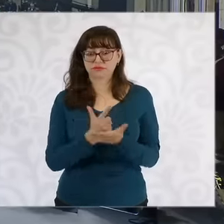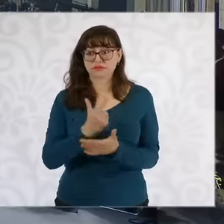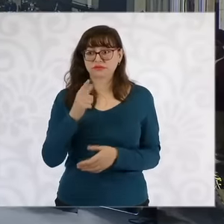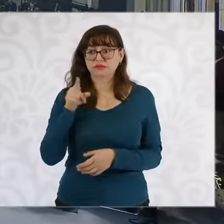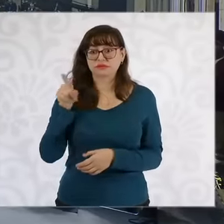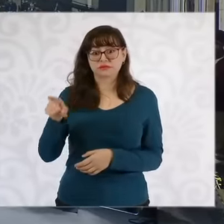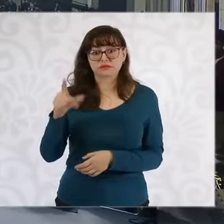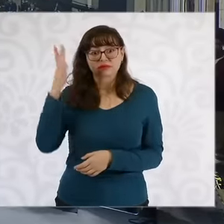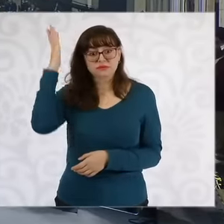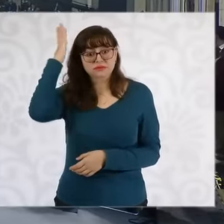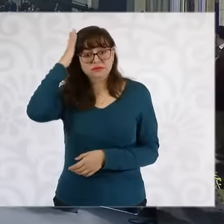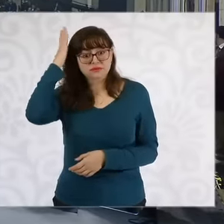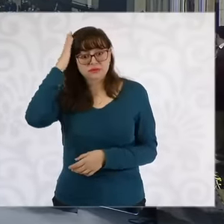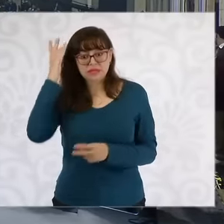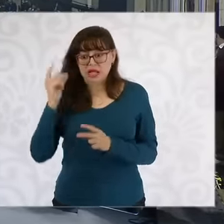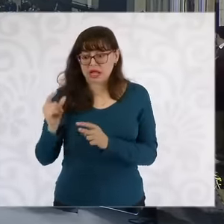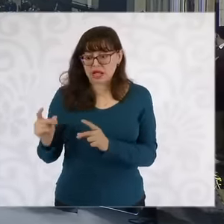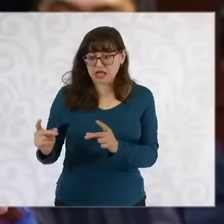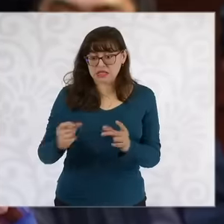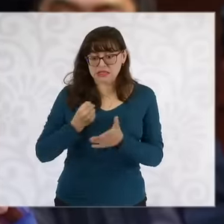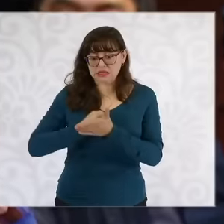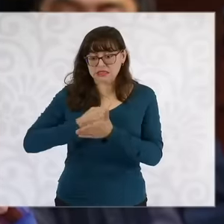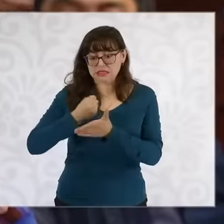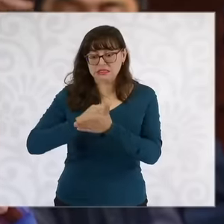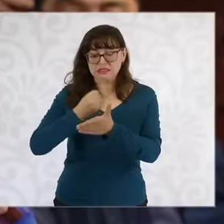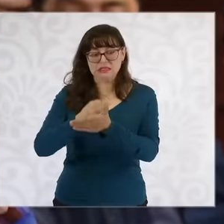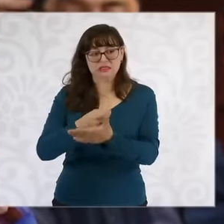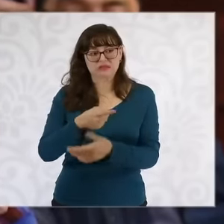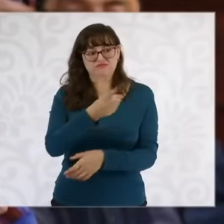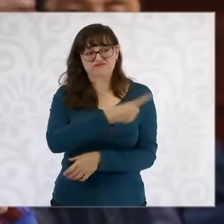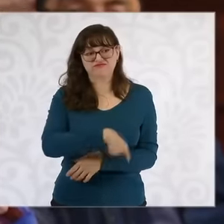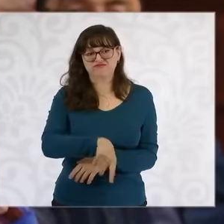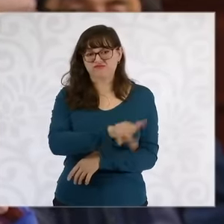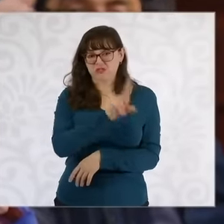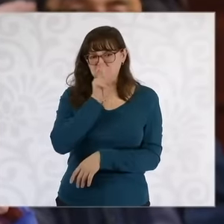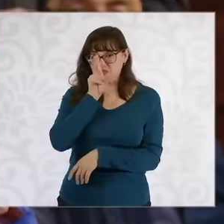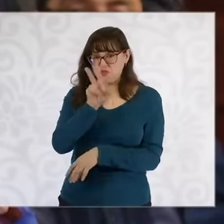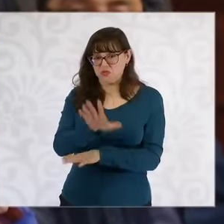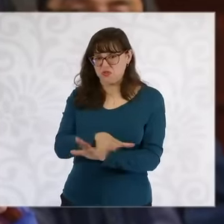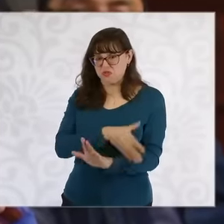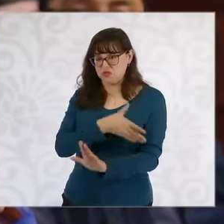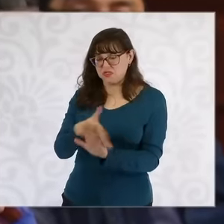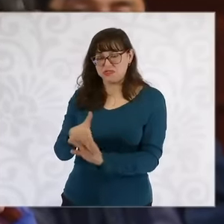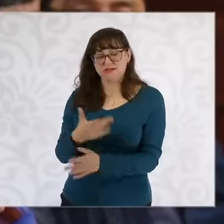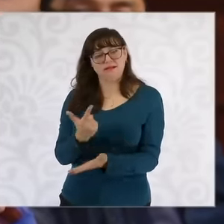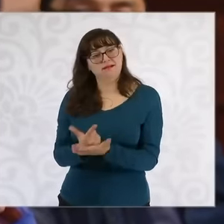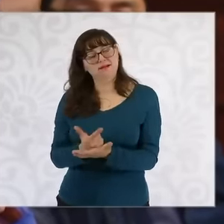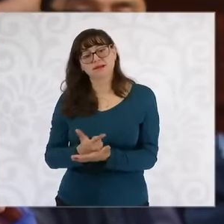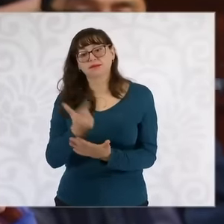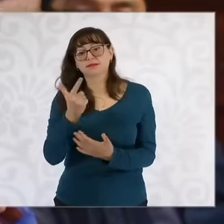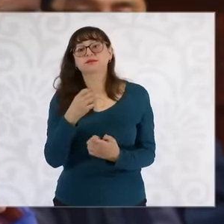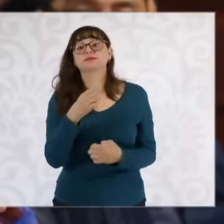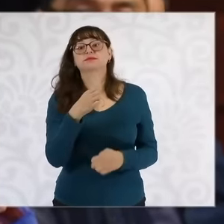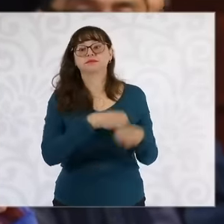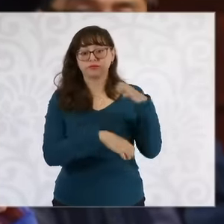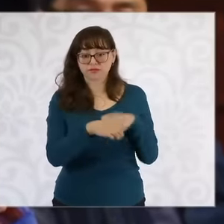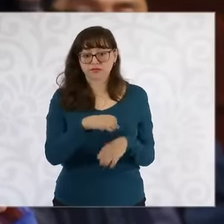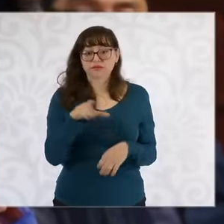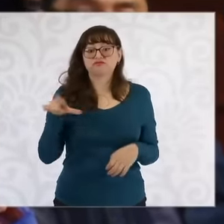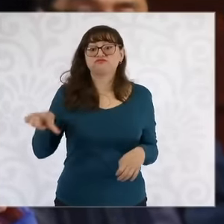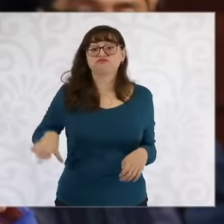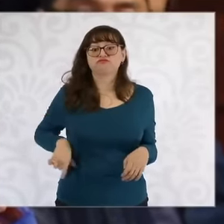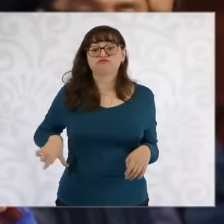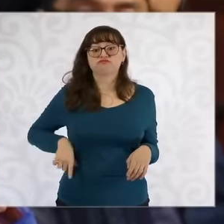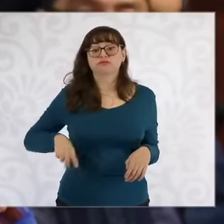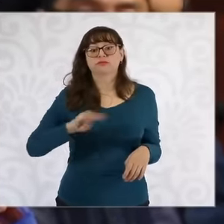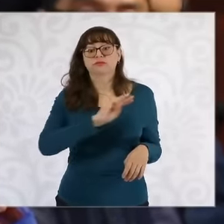sean criminalizados y perseguidos por grupos facticios del poder, empresas y algunos gobiernos